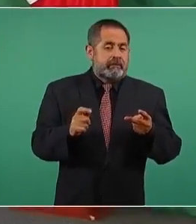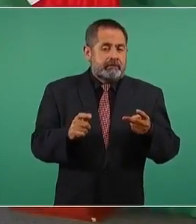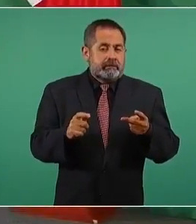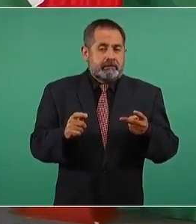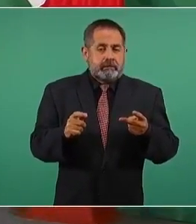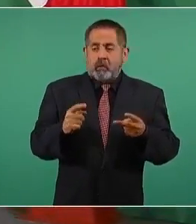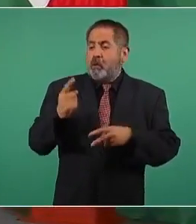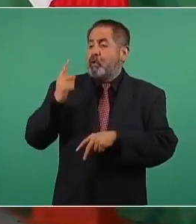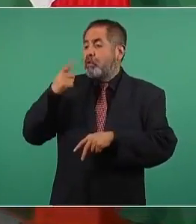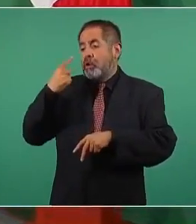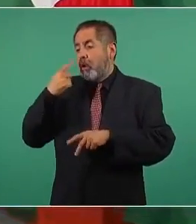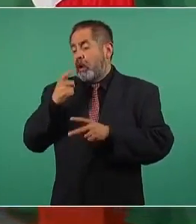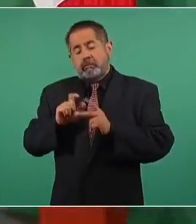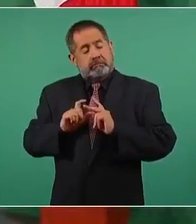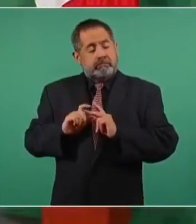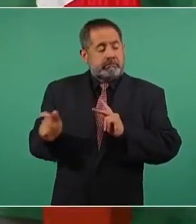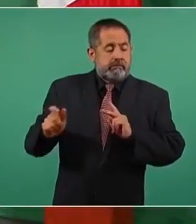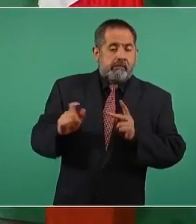por hora